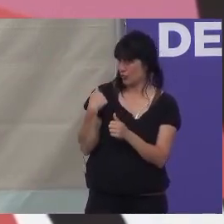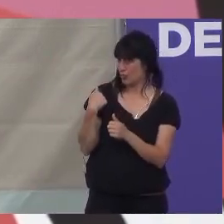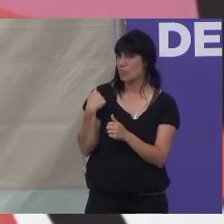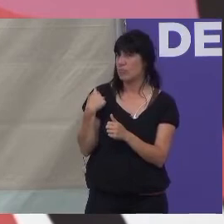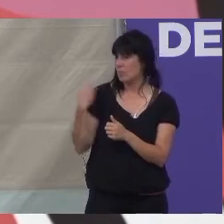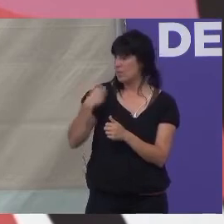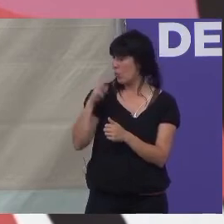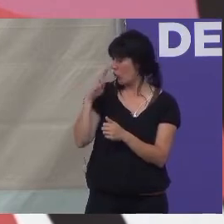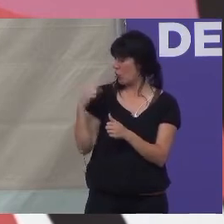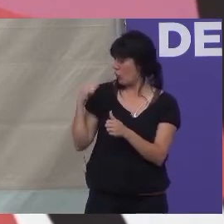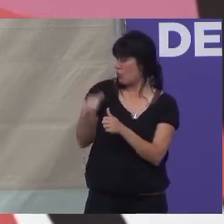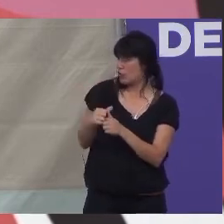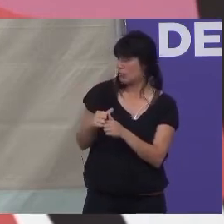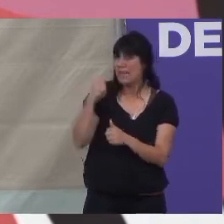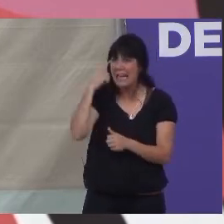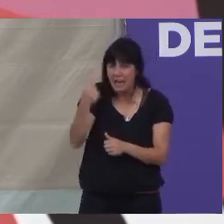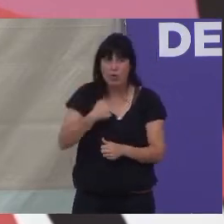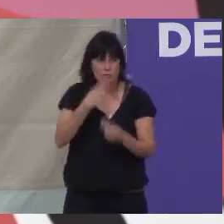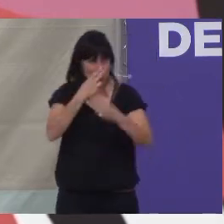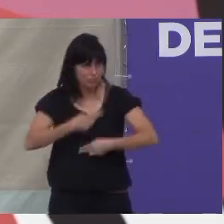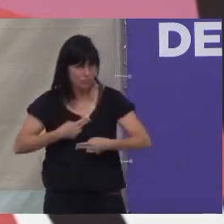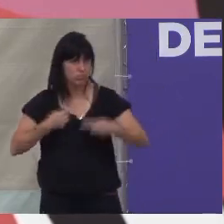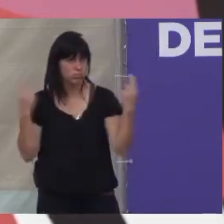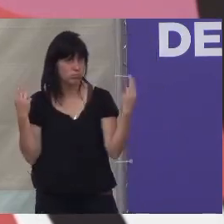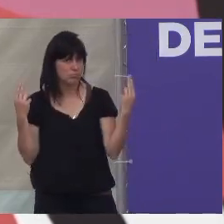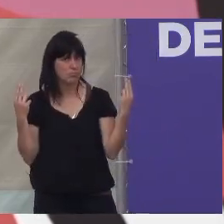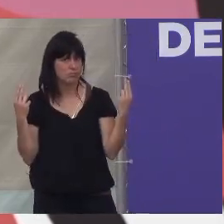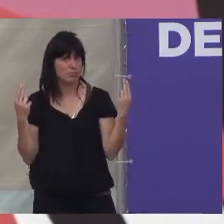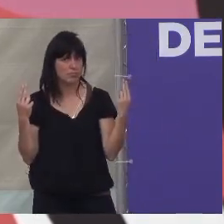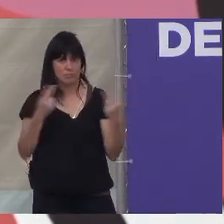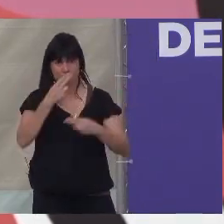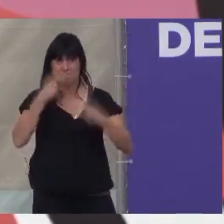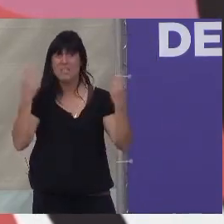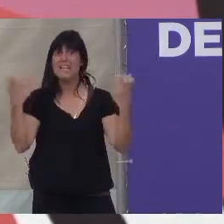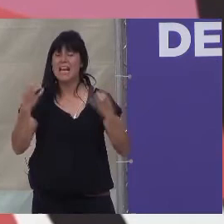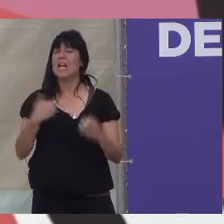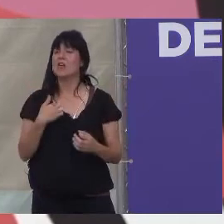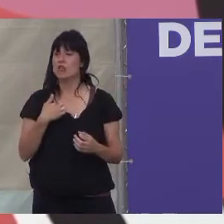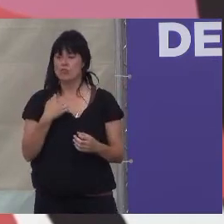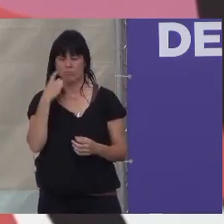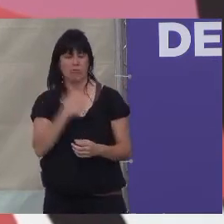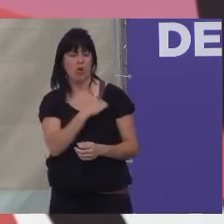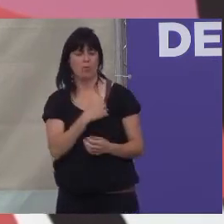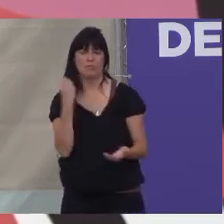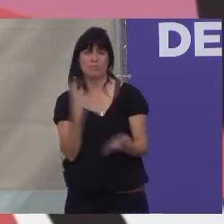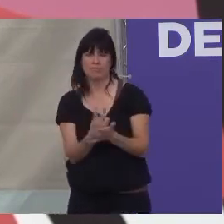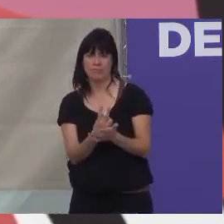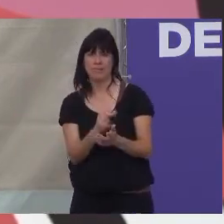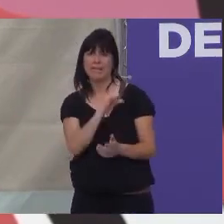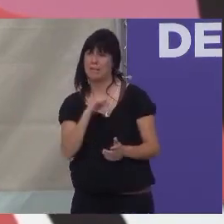Durante esos 2 años creo que he demostrado que defiendo la independencia de la Comisión de Garantías día a